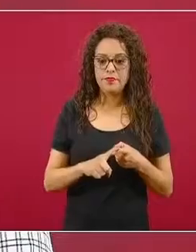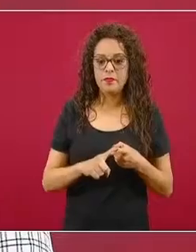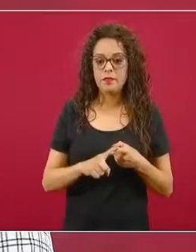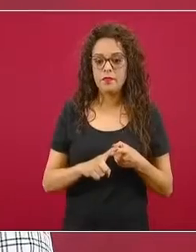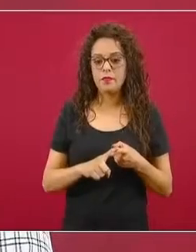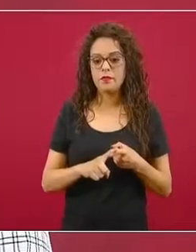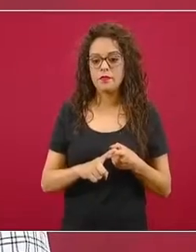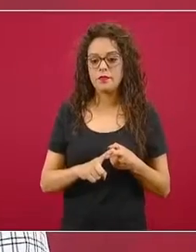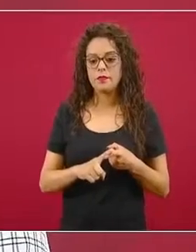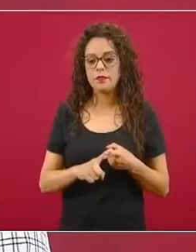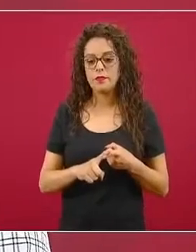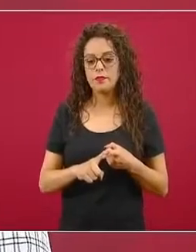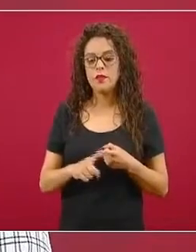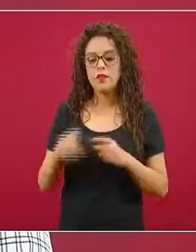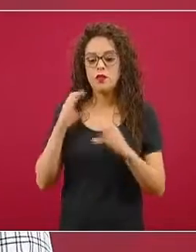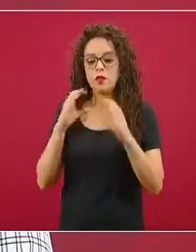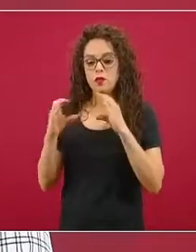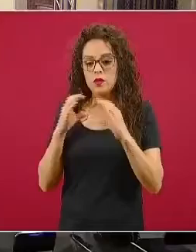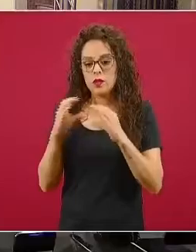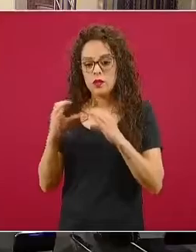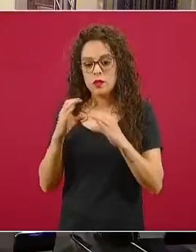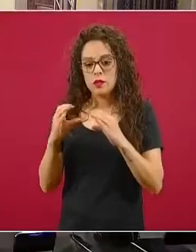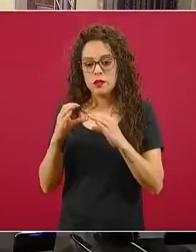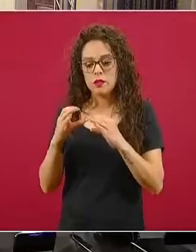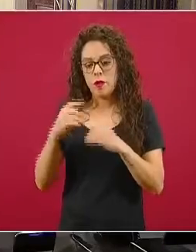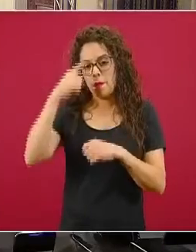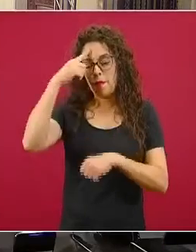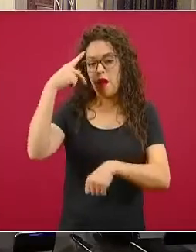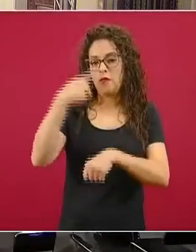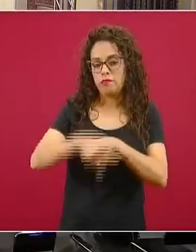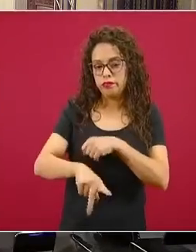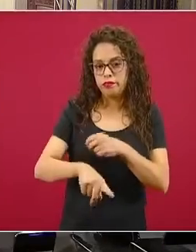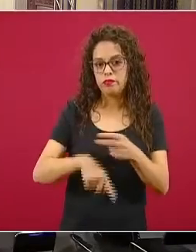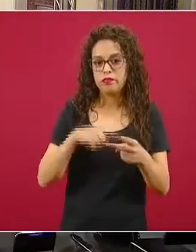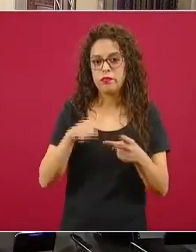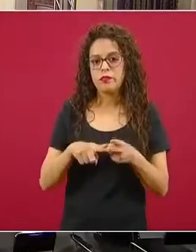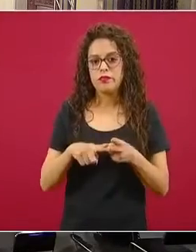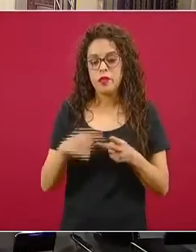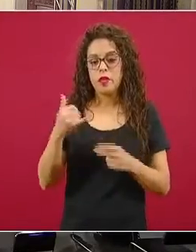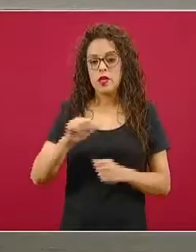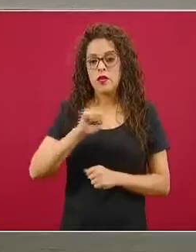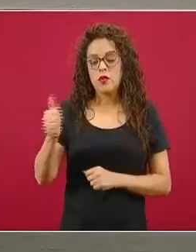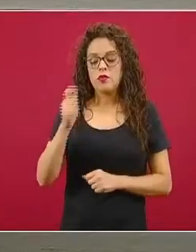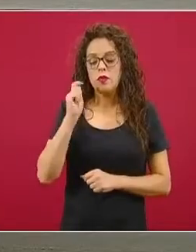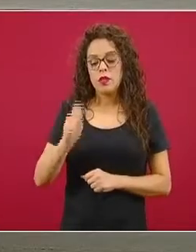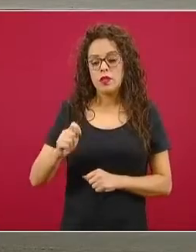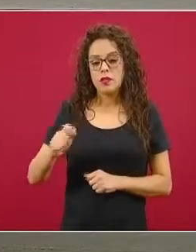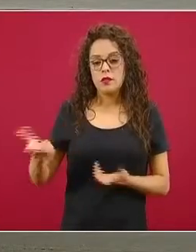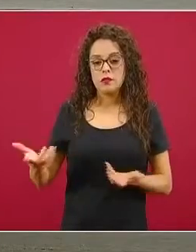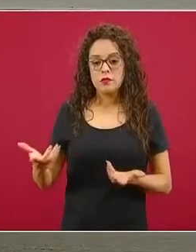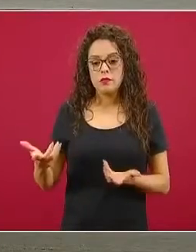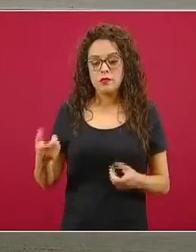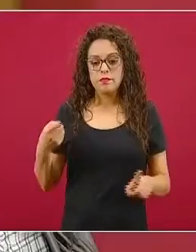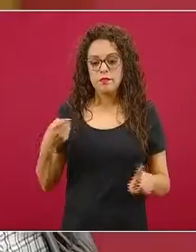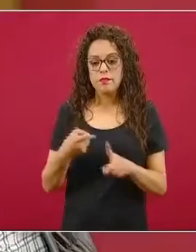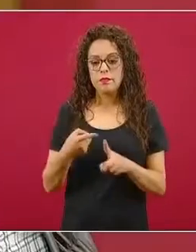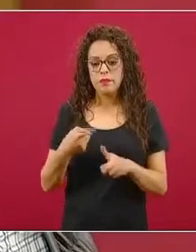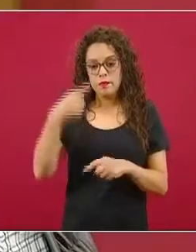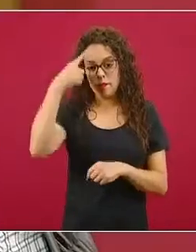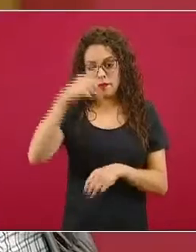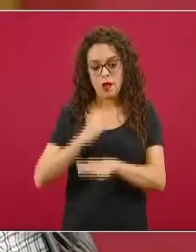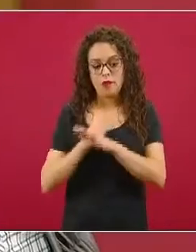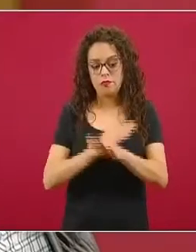de la salud, como es la comunicación de riesgos y lógicamente también la actividad que tiene que ver con la